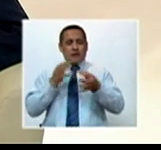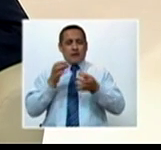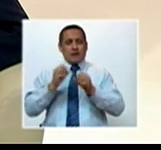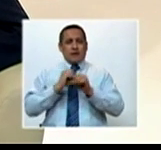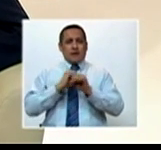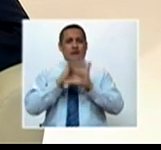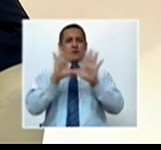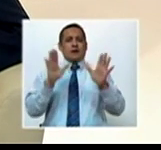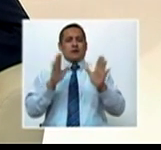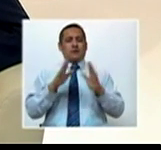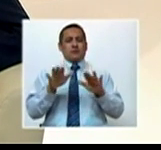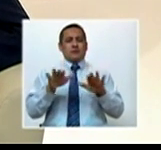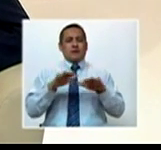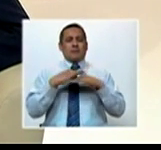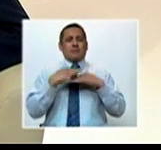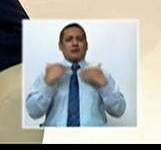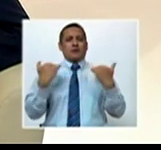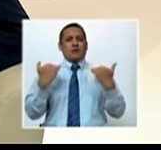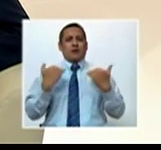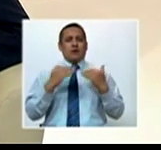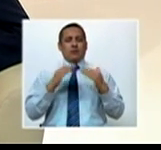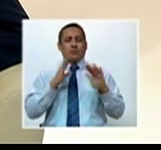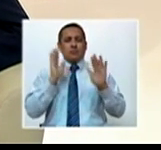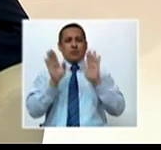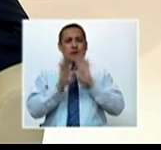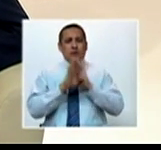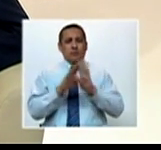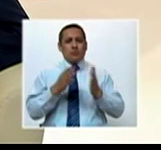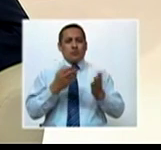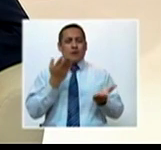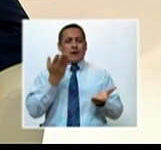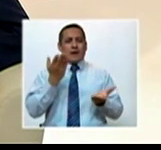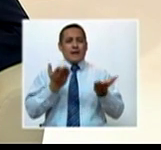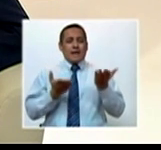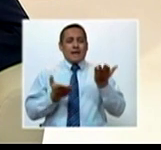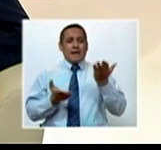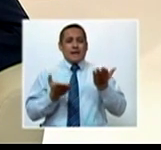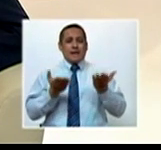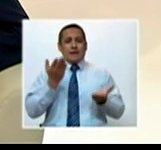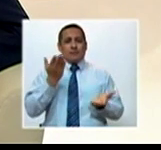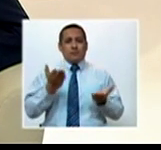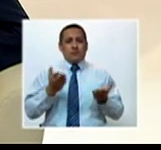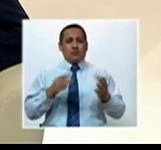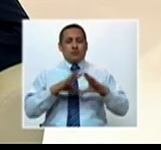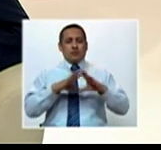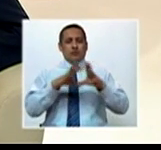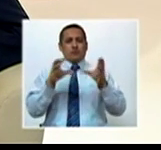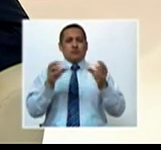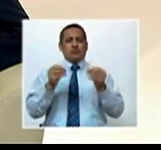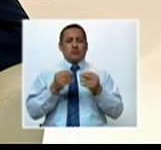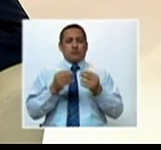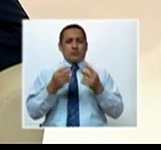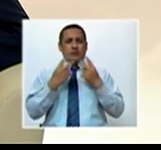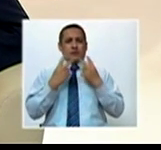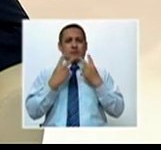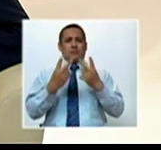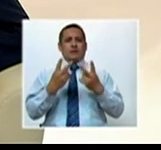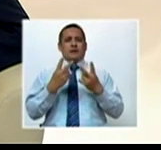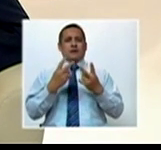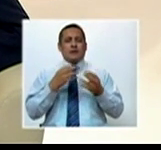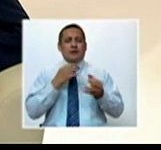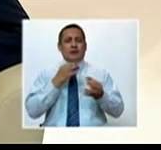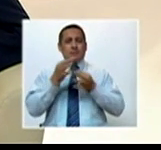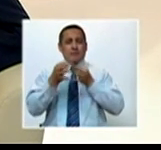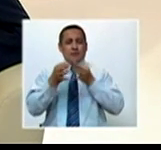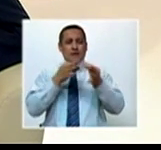explicado, se ha vulnerado el equilibrio de, o en este caso, en